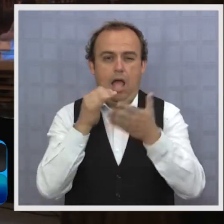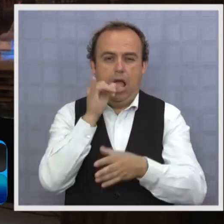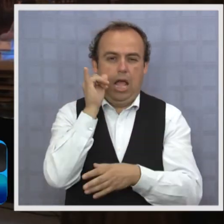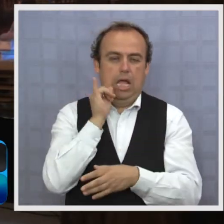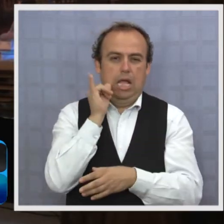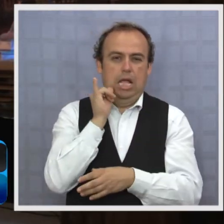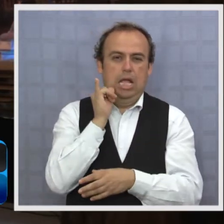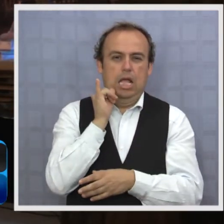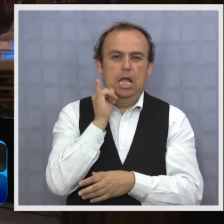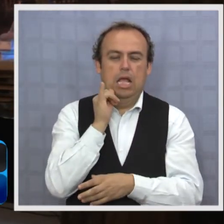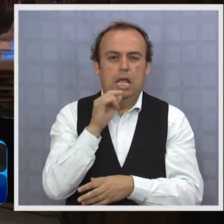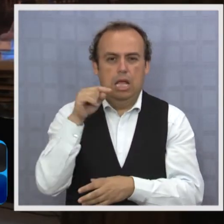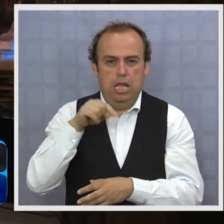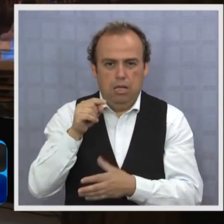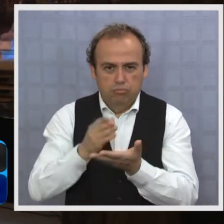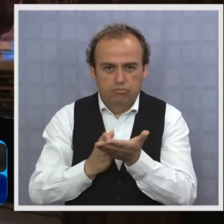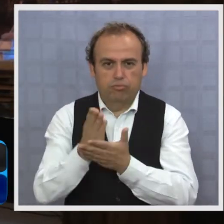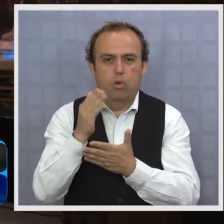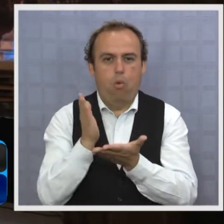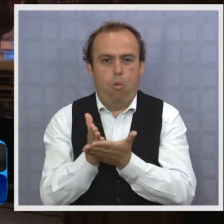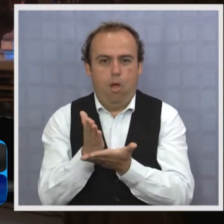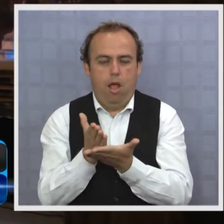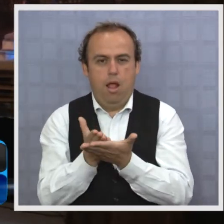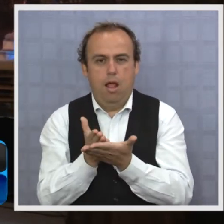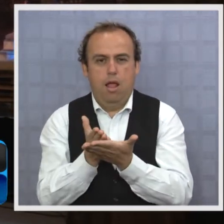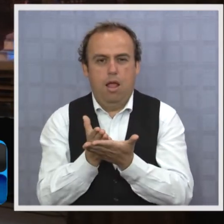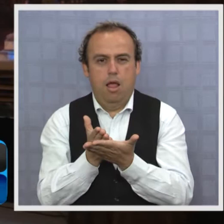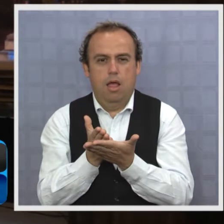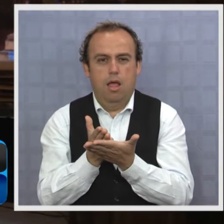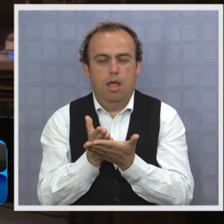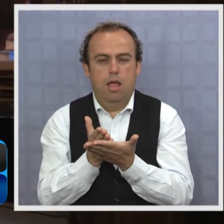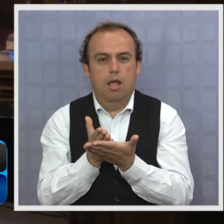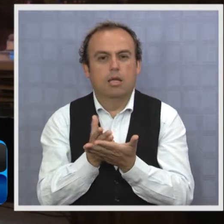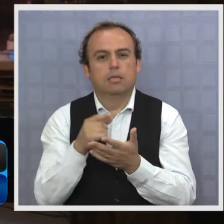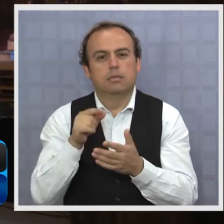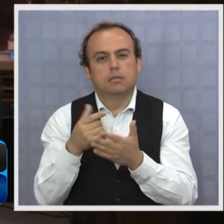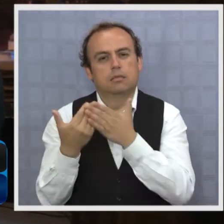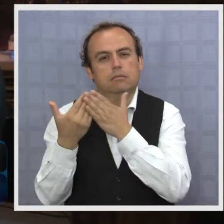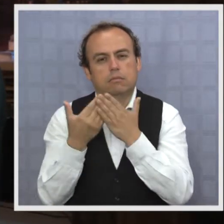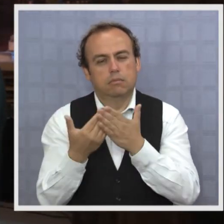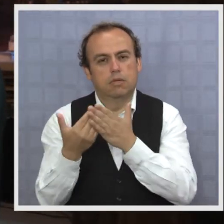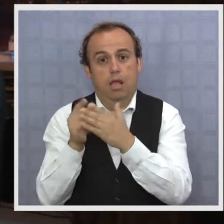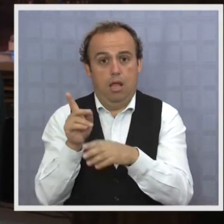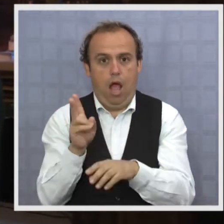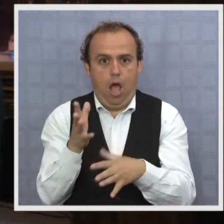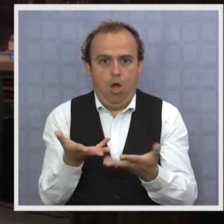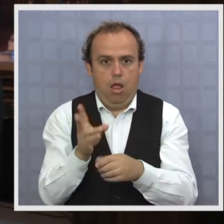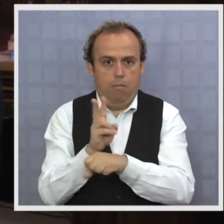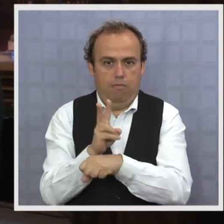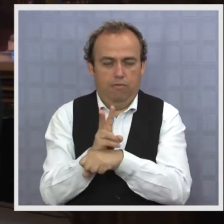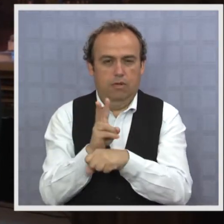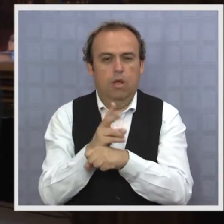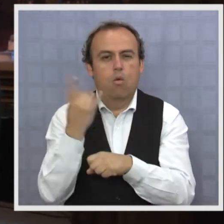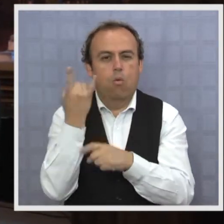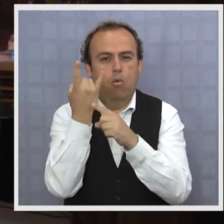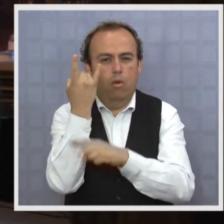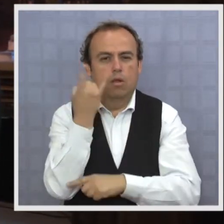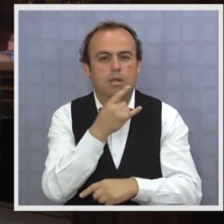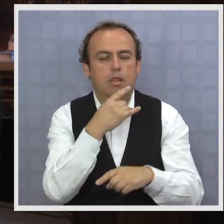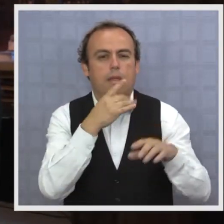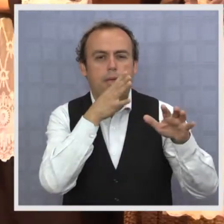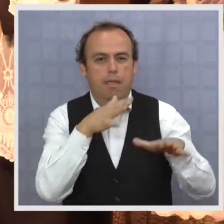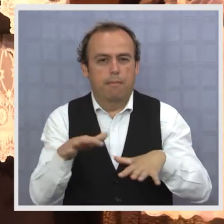iquiqueña que se formó en nuestra escuela, digamos, estudiando, ella es profesora que egresa de la Universidad del